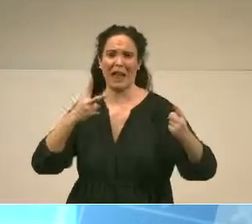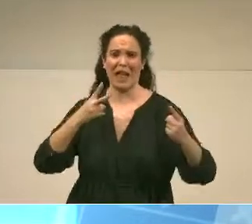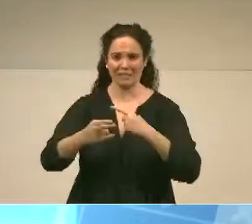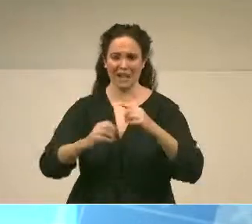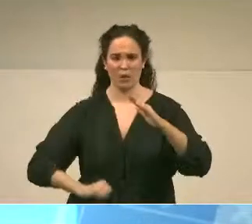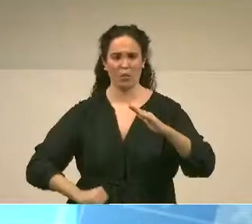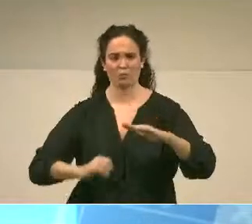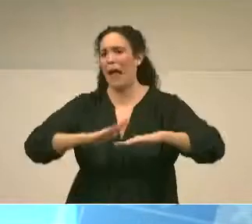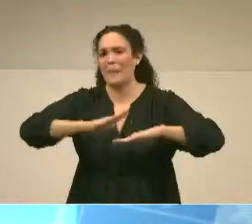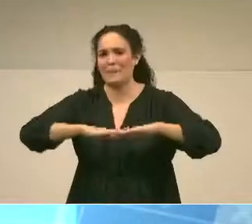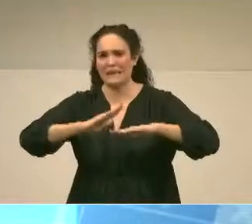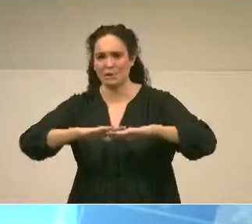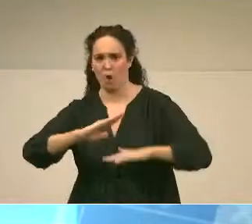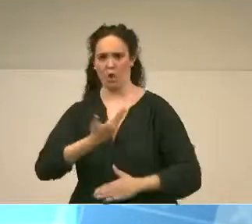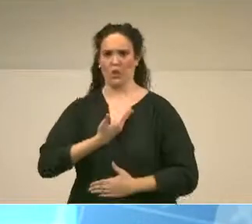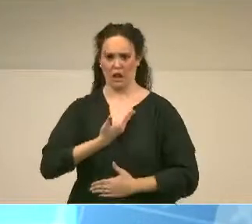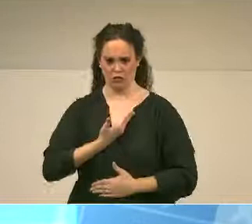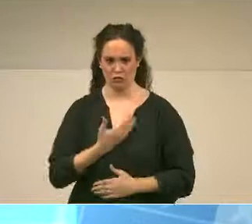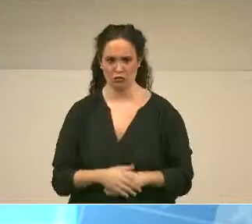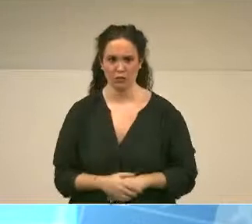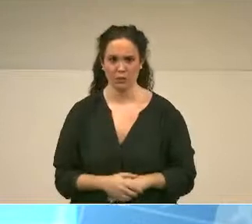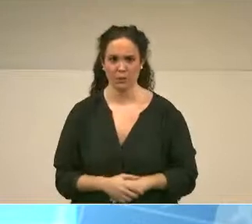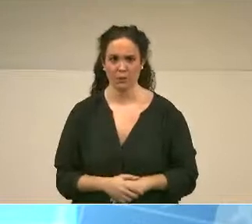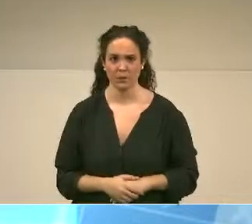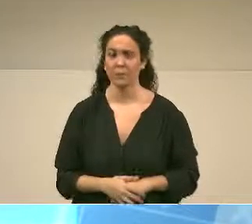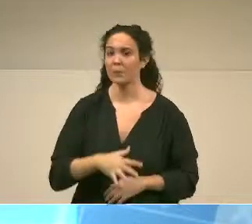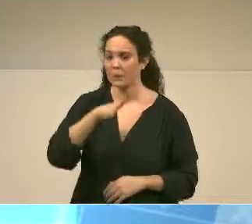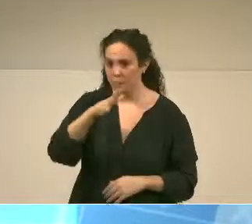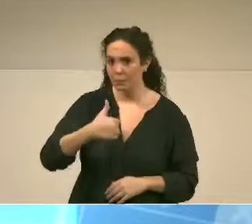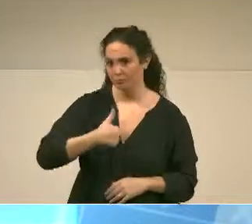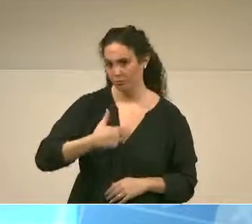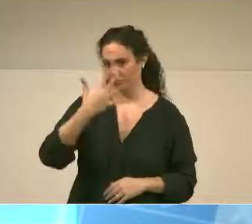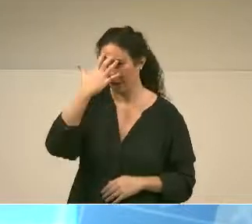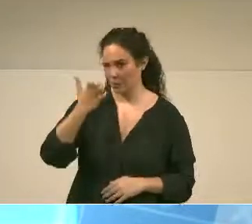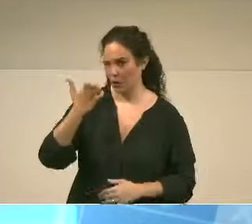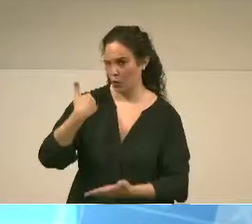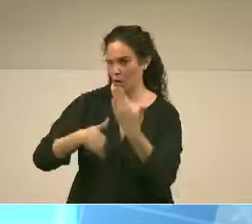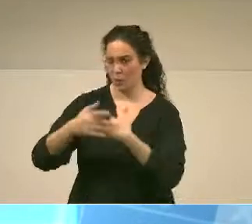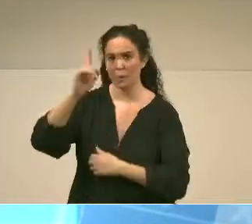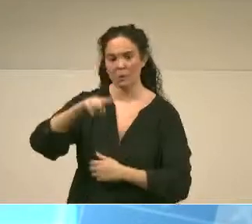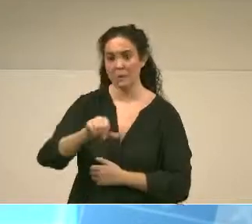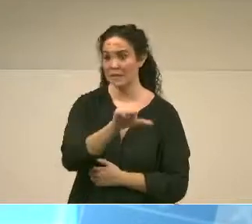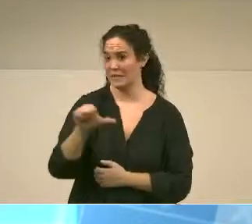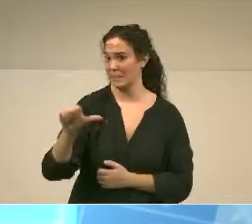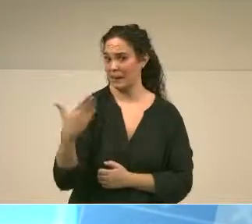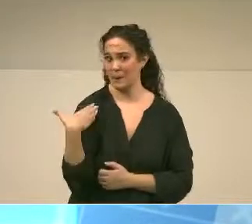eta alternatiba desberdinak bilatu ahal izateko. Zentzu horretan gogoratzen nuen baita ere aurreko astean